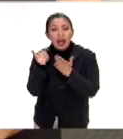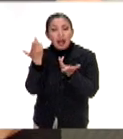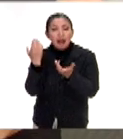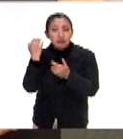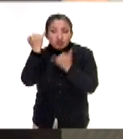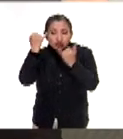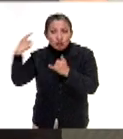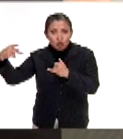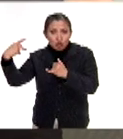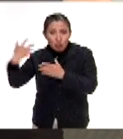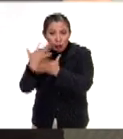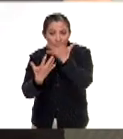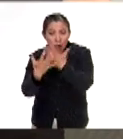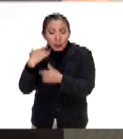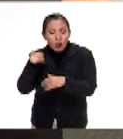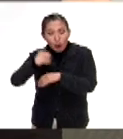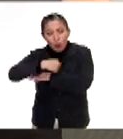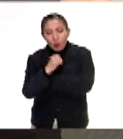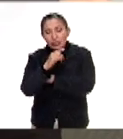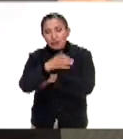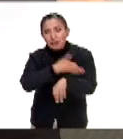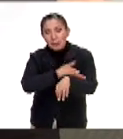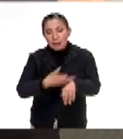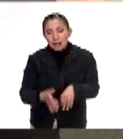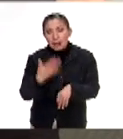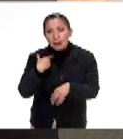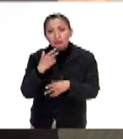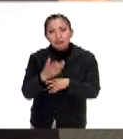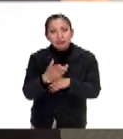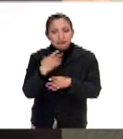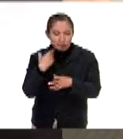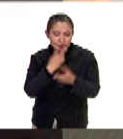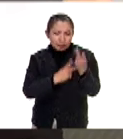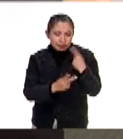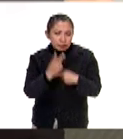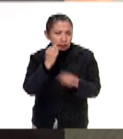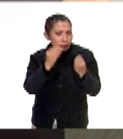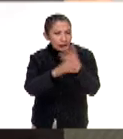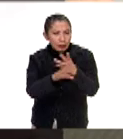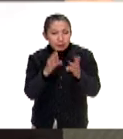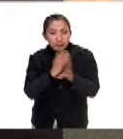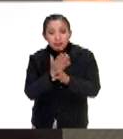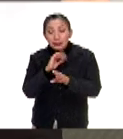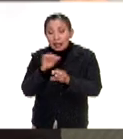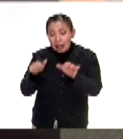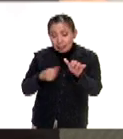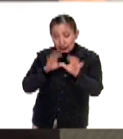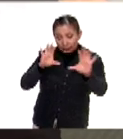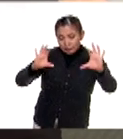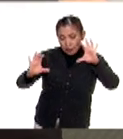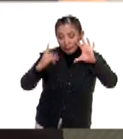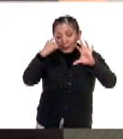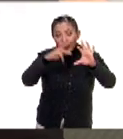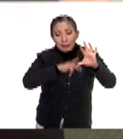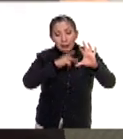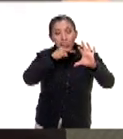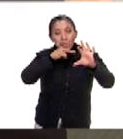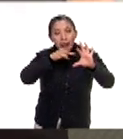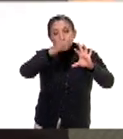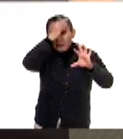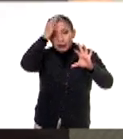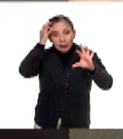autora. Pero estaba en el archivo de la familia, que muy generosamente nos prestó muchas cosas, y atrás dice, para mi papá de